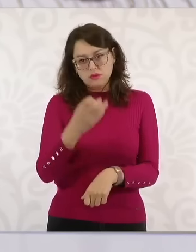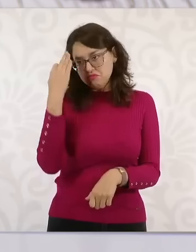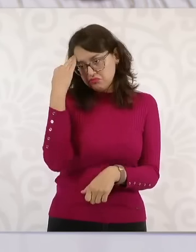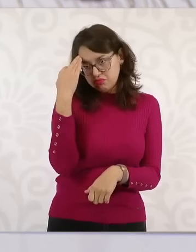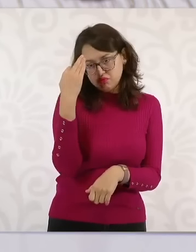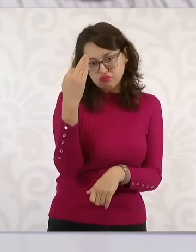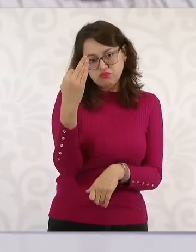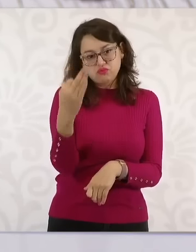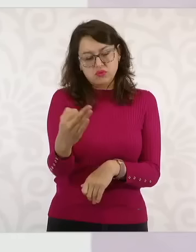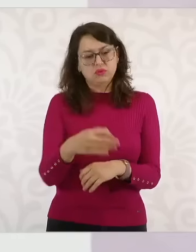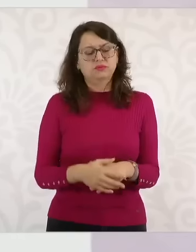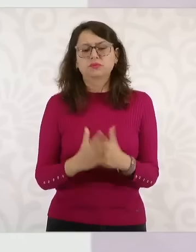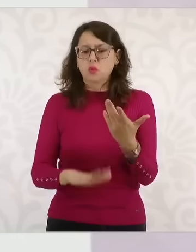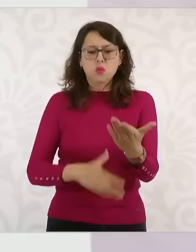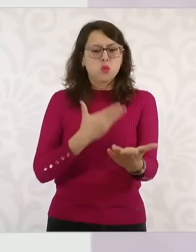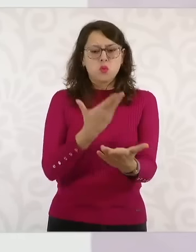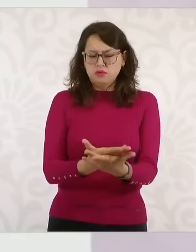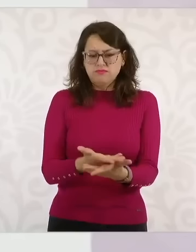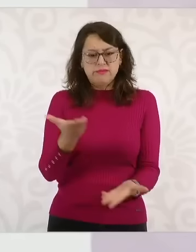Pero va a ser una propuesta muy razonable.